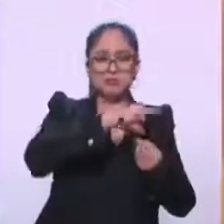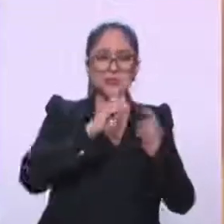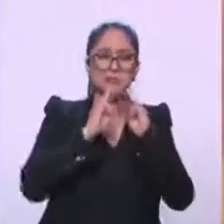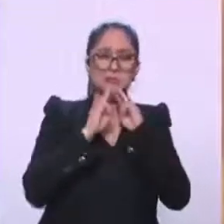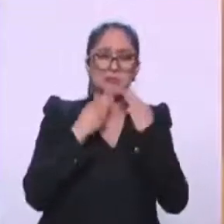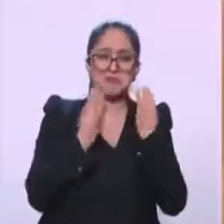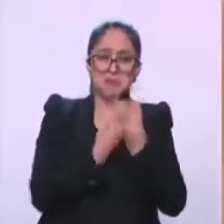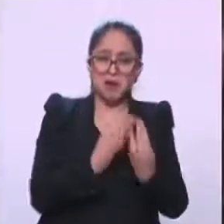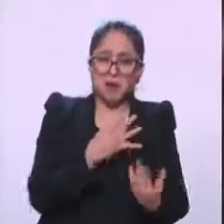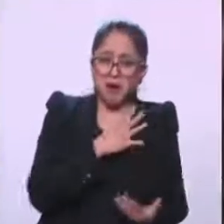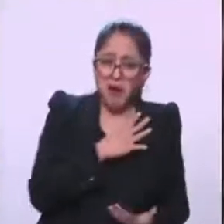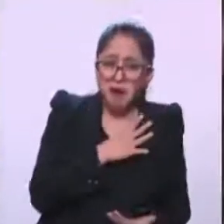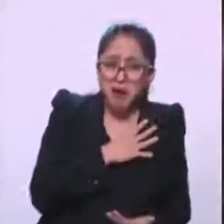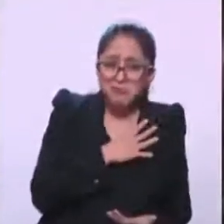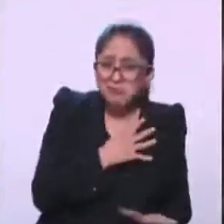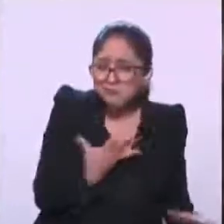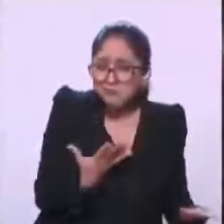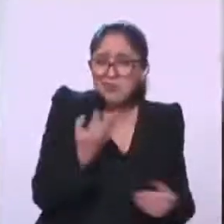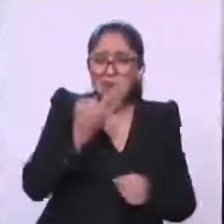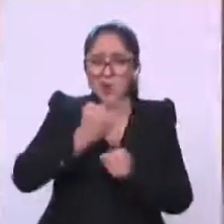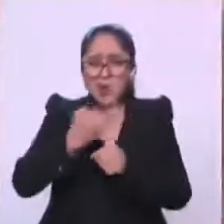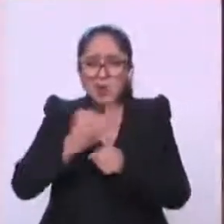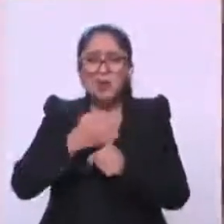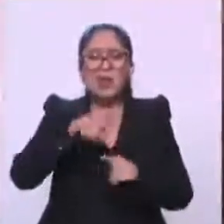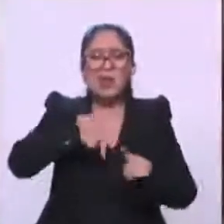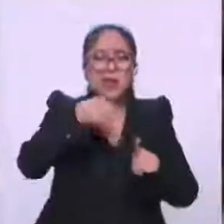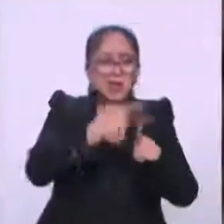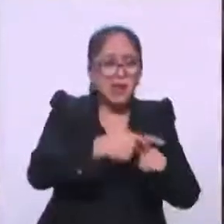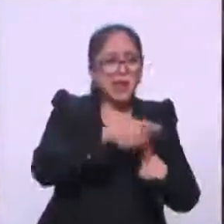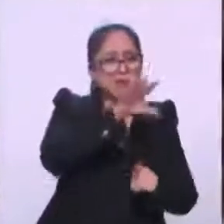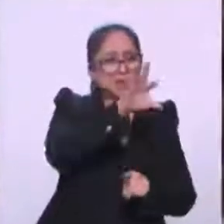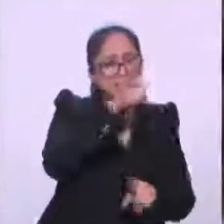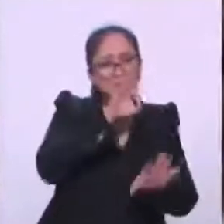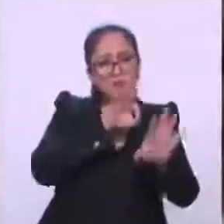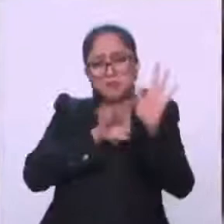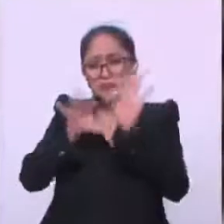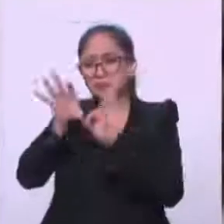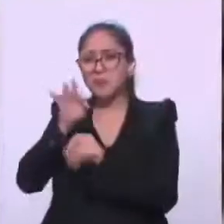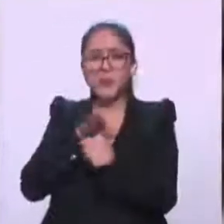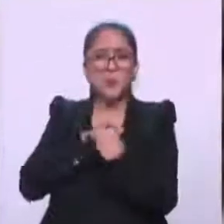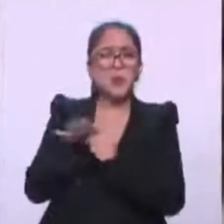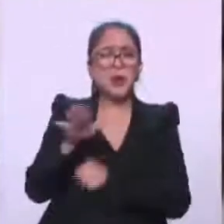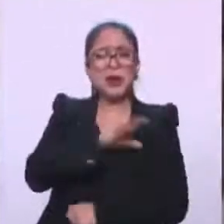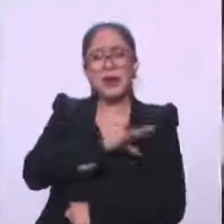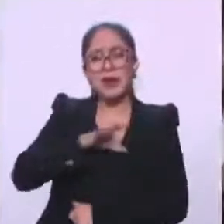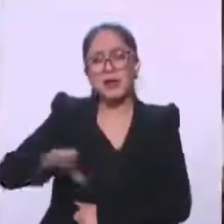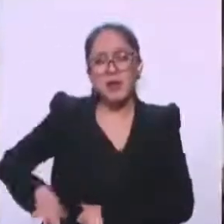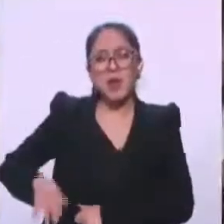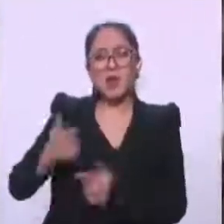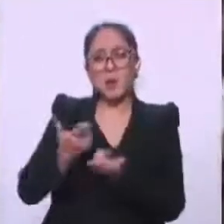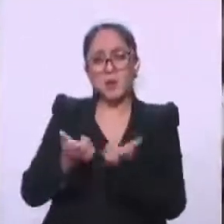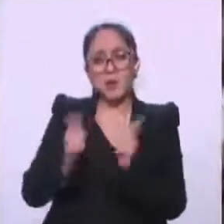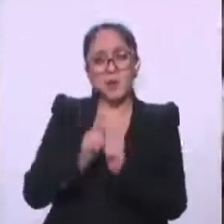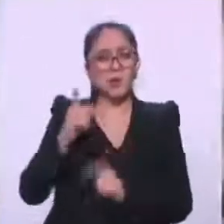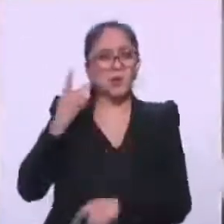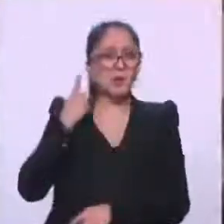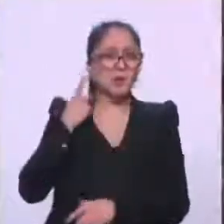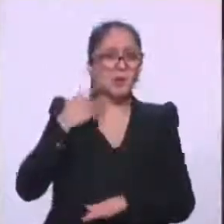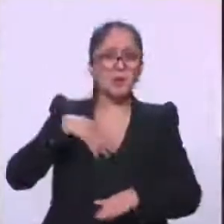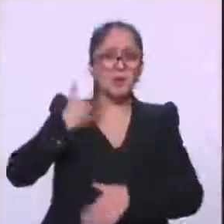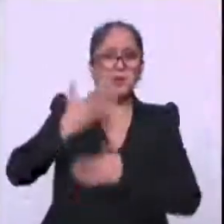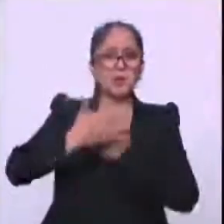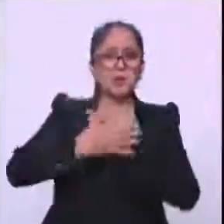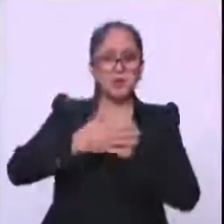Pues para ver cómo va el termómetro de posibles preferencias a candidatos y partidos en las próximas elecciones, en las